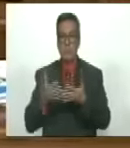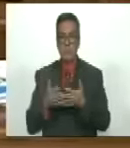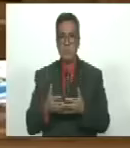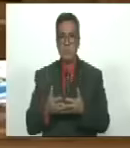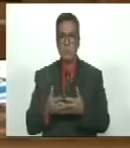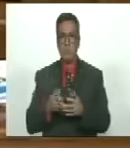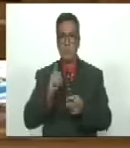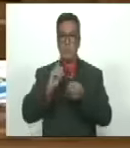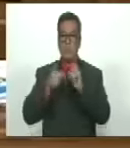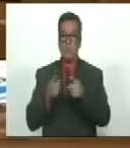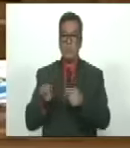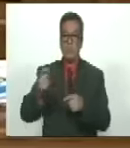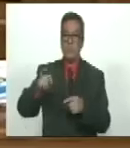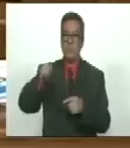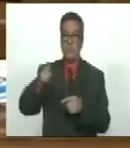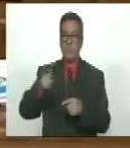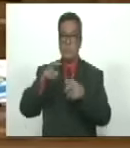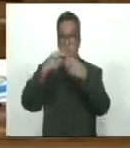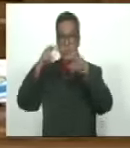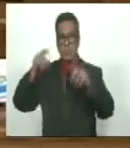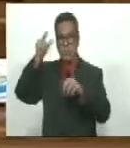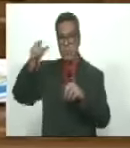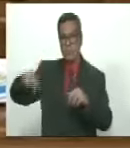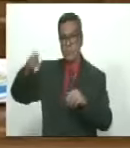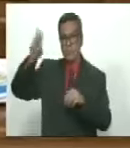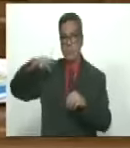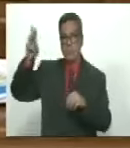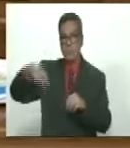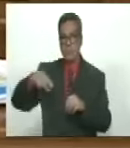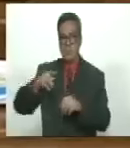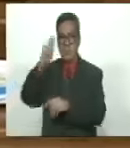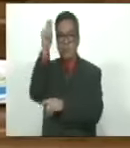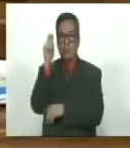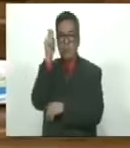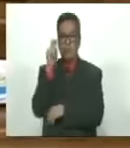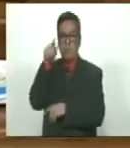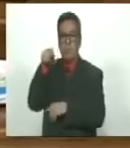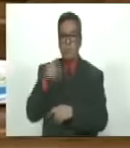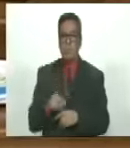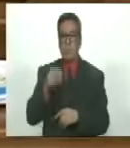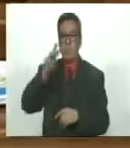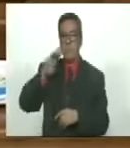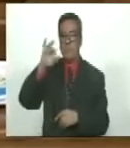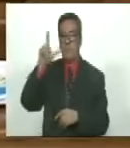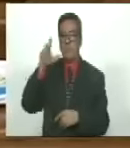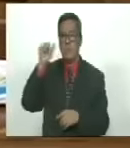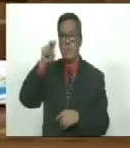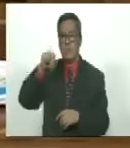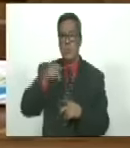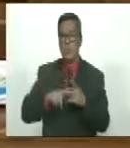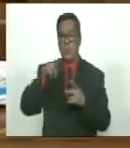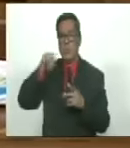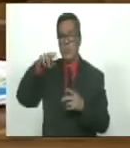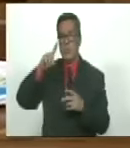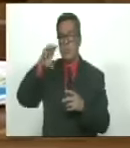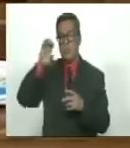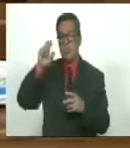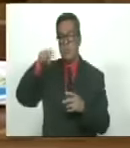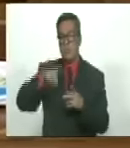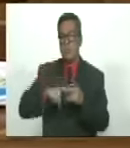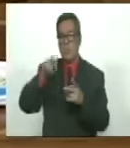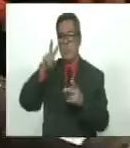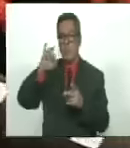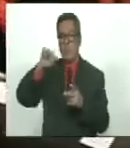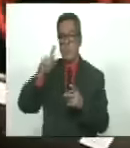por meses el tema de la Guayana Esequiba. Aquí está el diputado William Fariñez, Ilenia Medina, la diputada